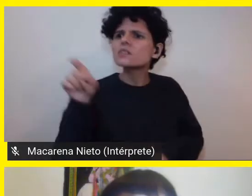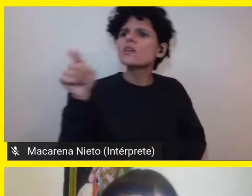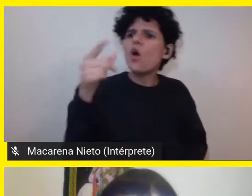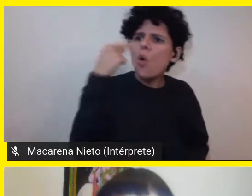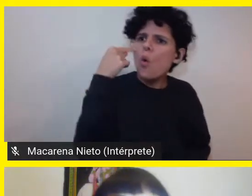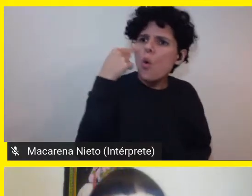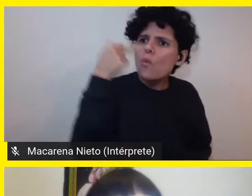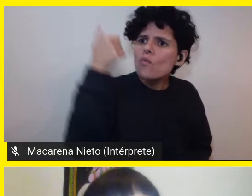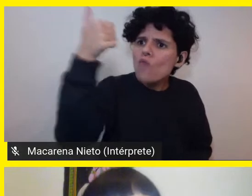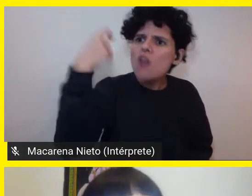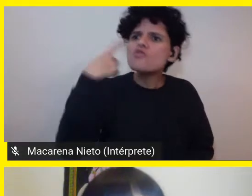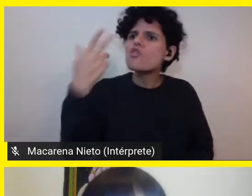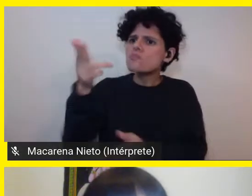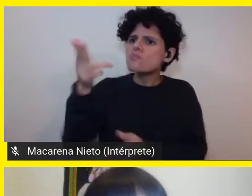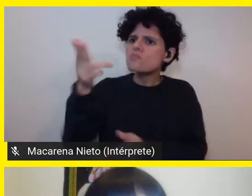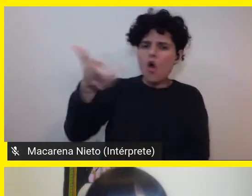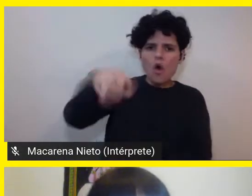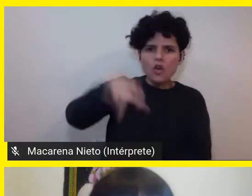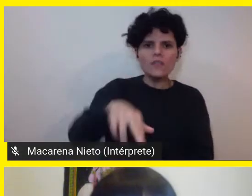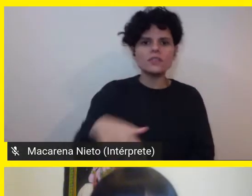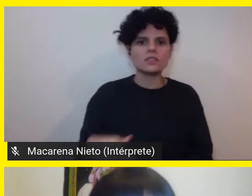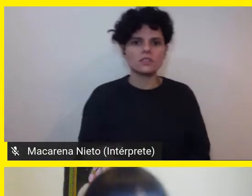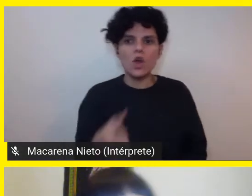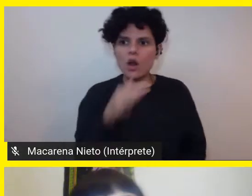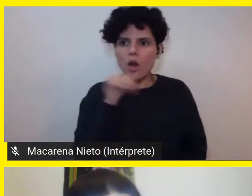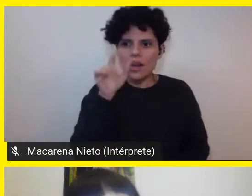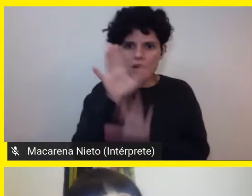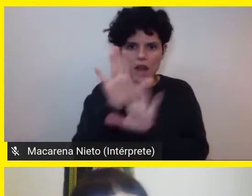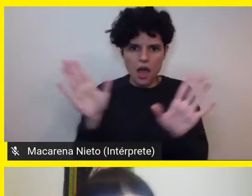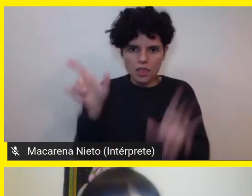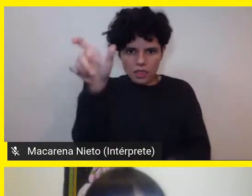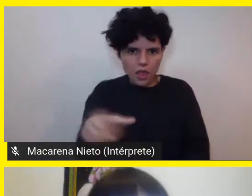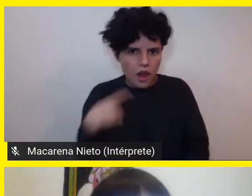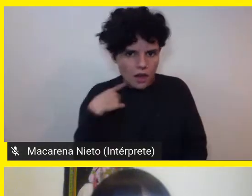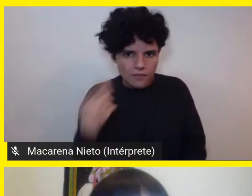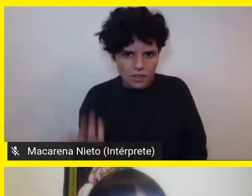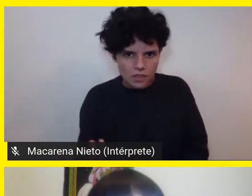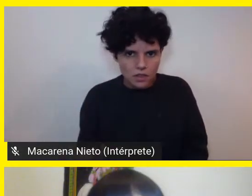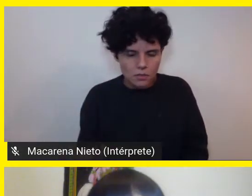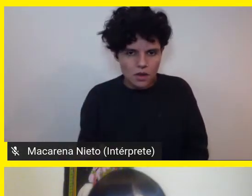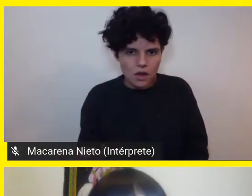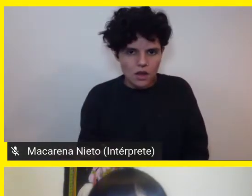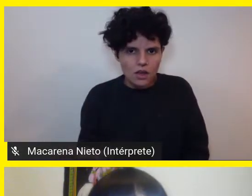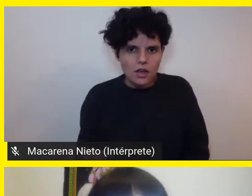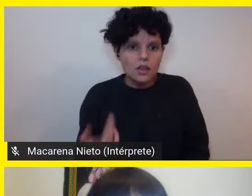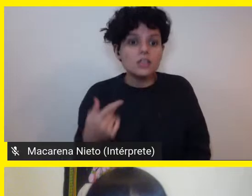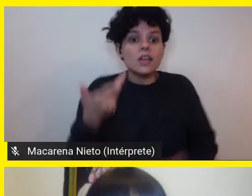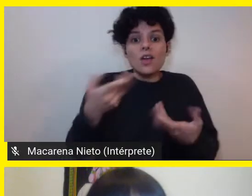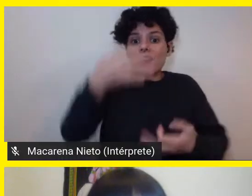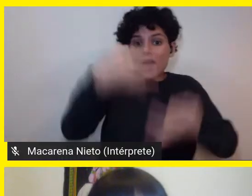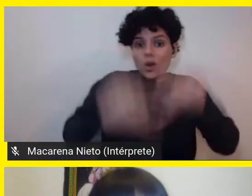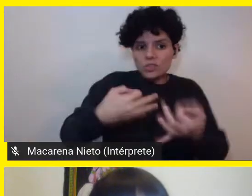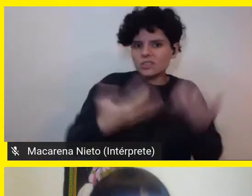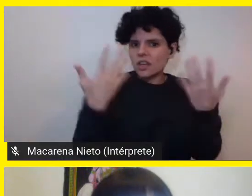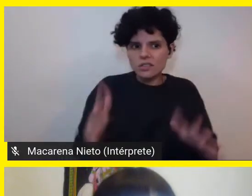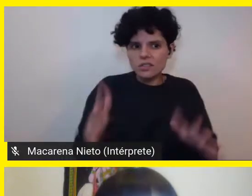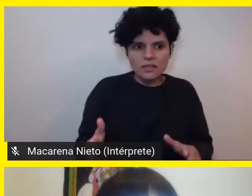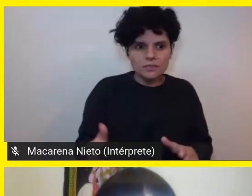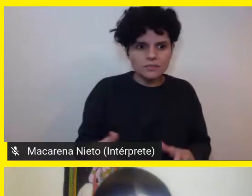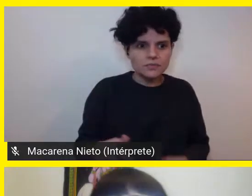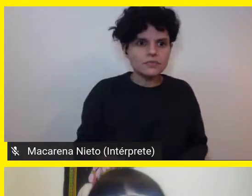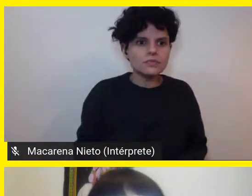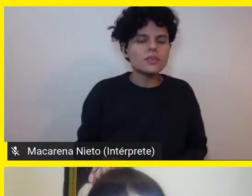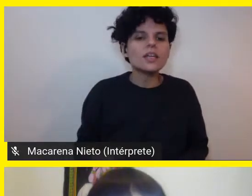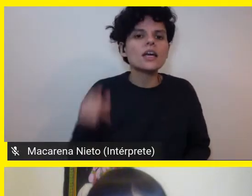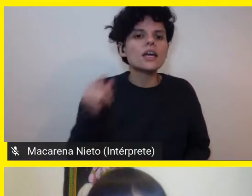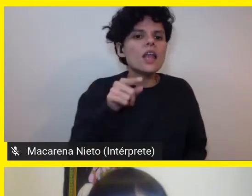sea, no hay ningún tipo de resguardo hacia la víctima. Y frente a la justicia ya hemos tenido casos en que los